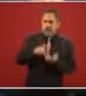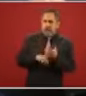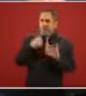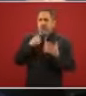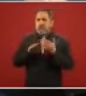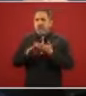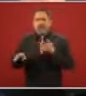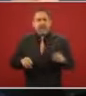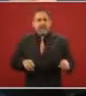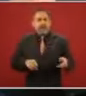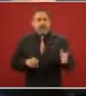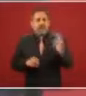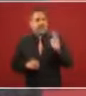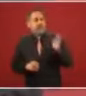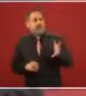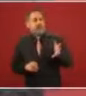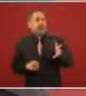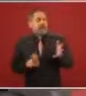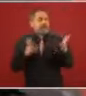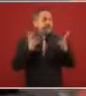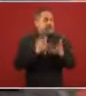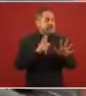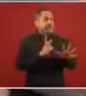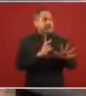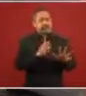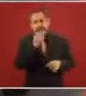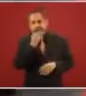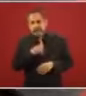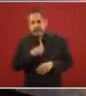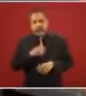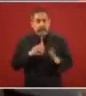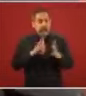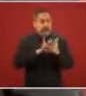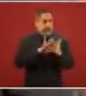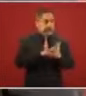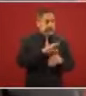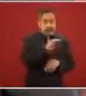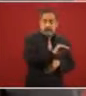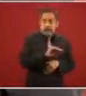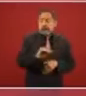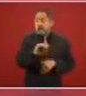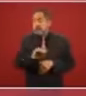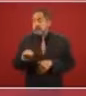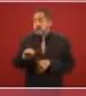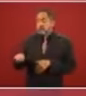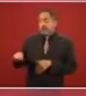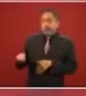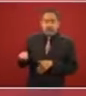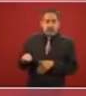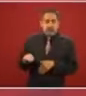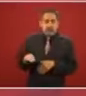para no poder mover de penales a delincuentes